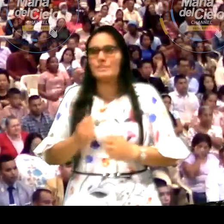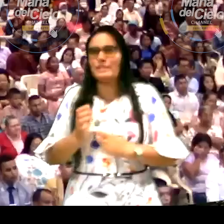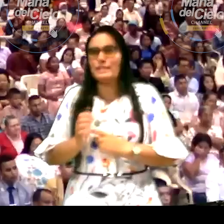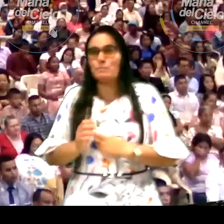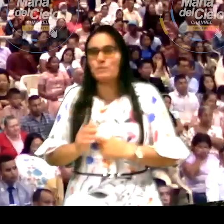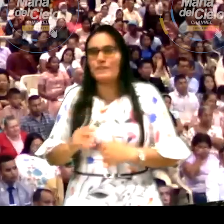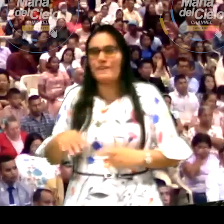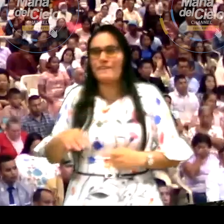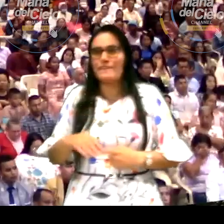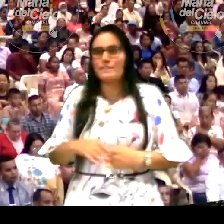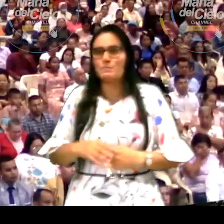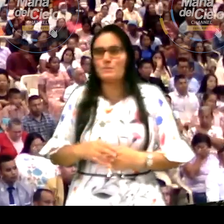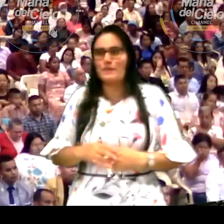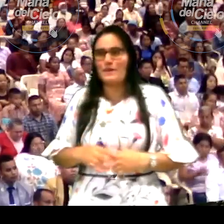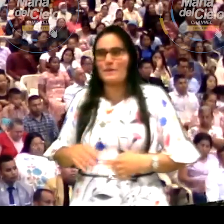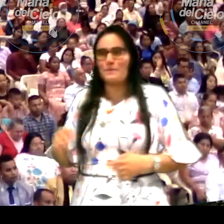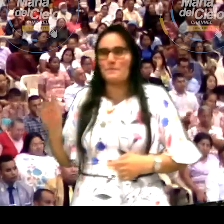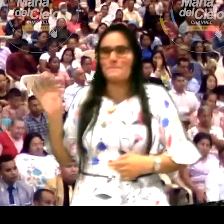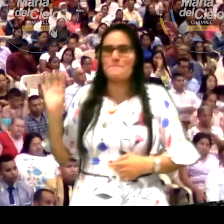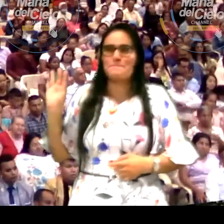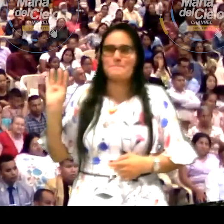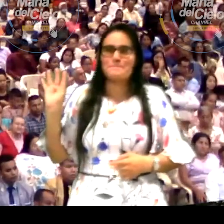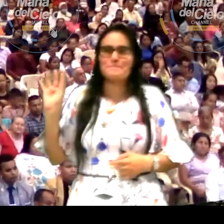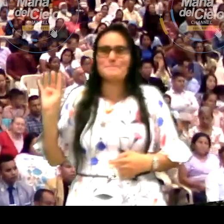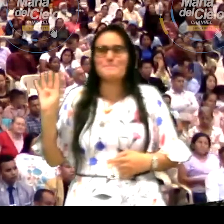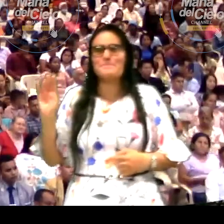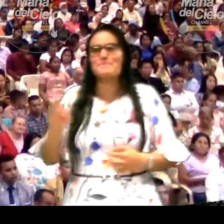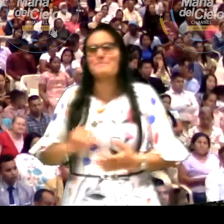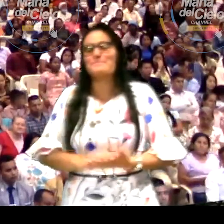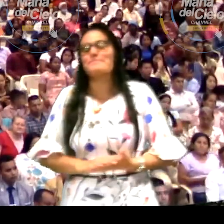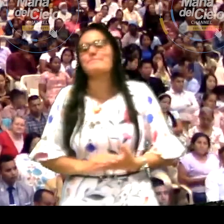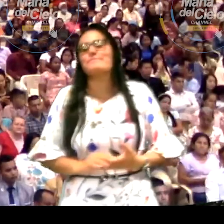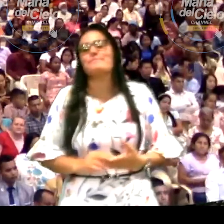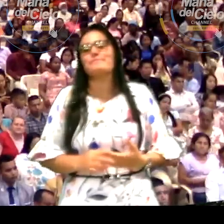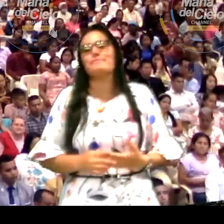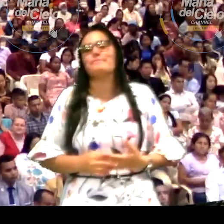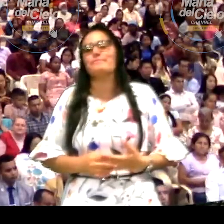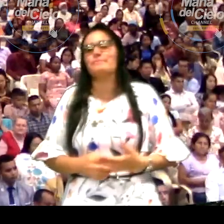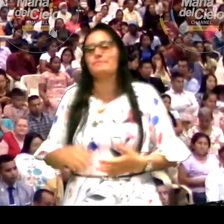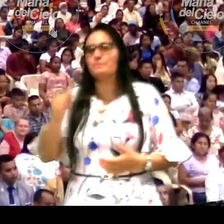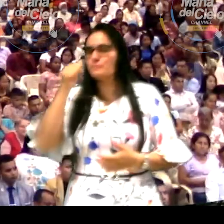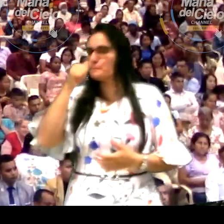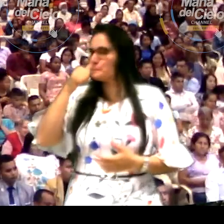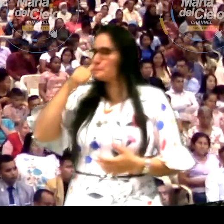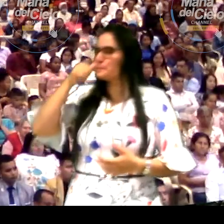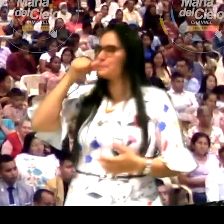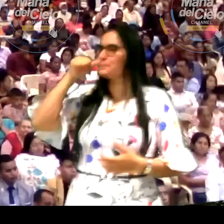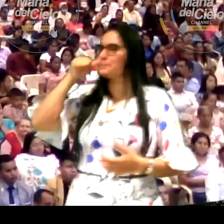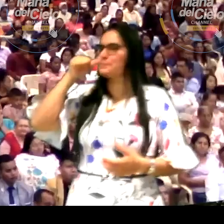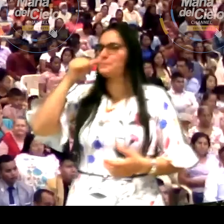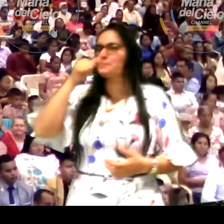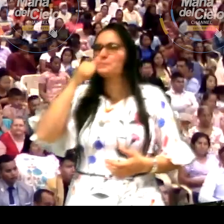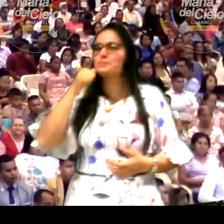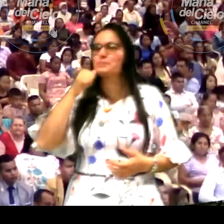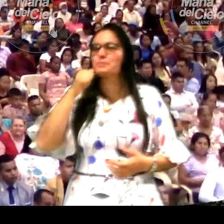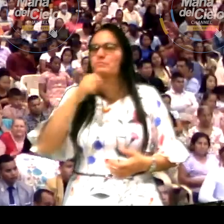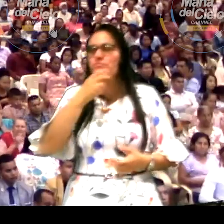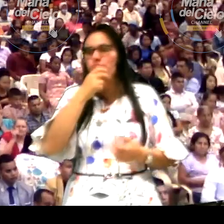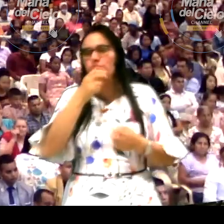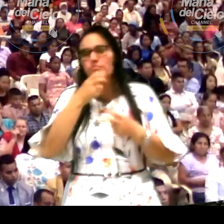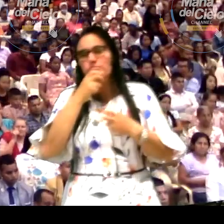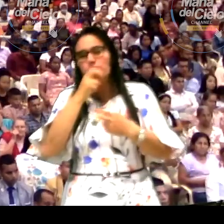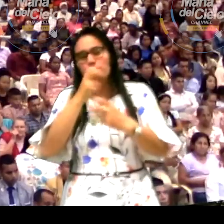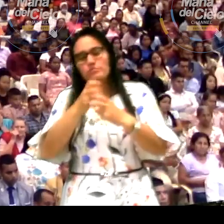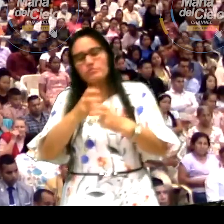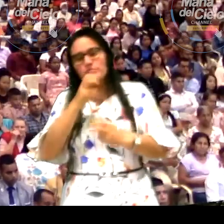se le dice que va a quedar embarazada. Es un desafío para ella. Dice: pero ¿cómo